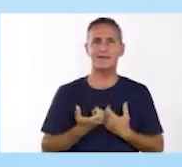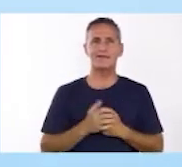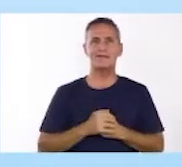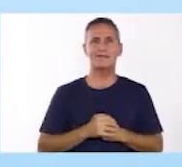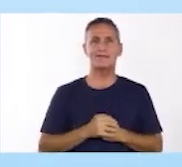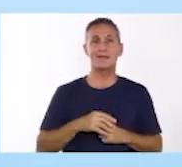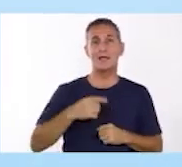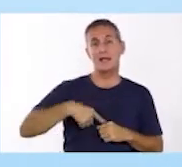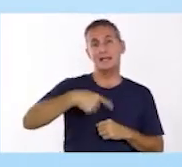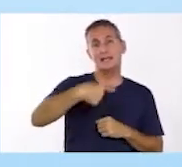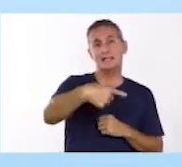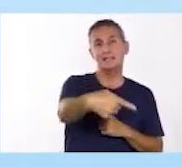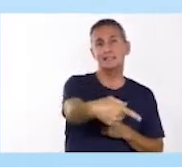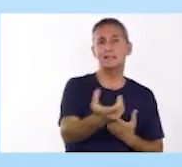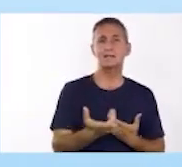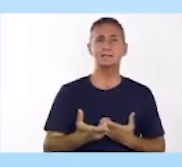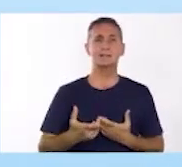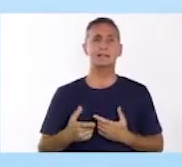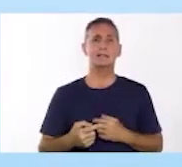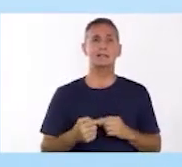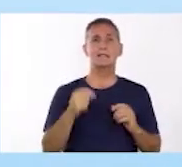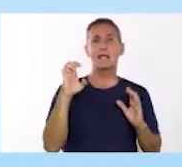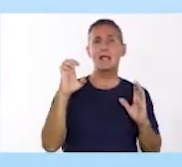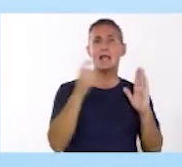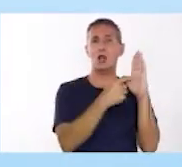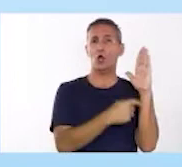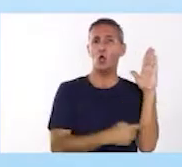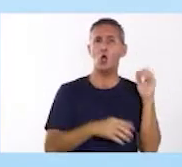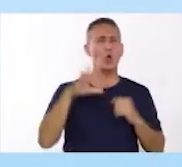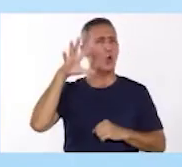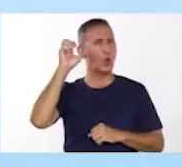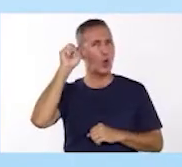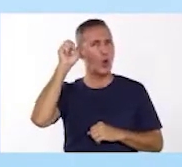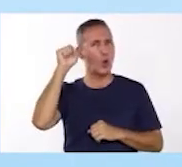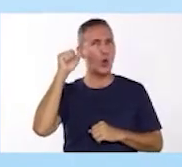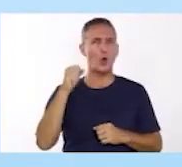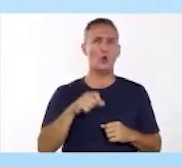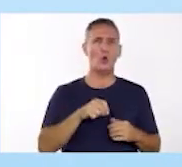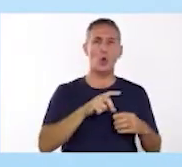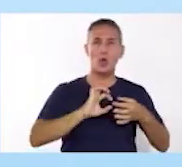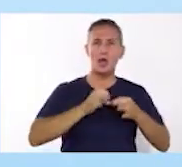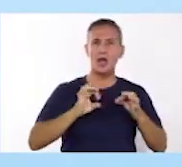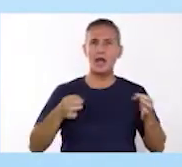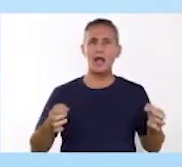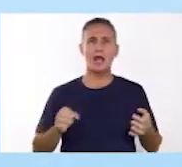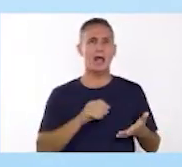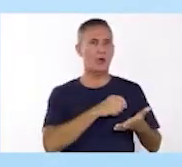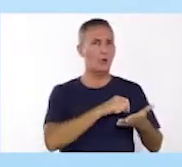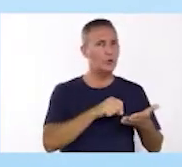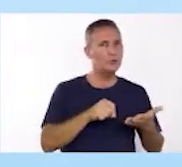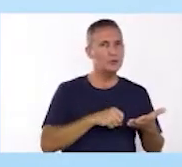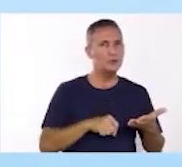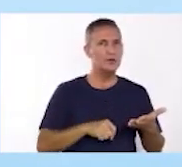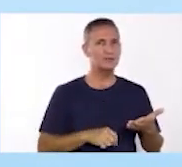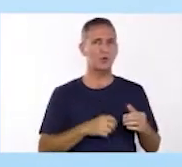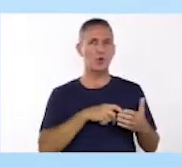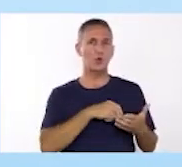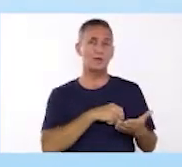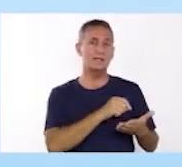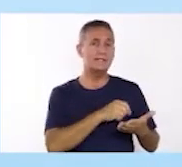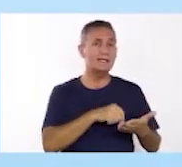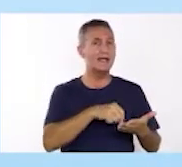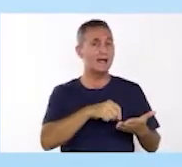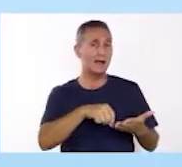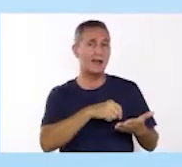la sistematización de los componentes, comprensión, gramática, ortografía,